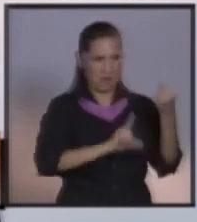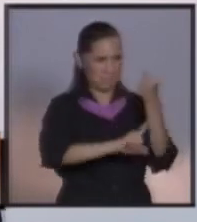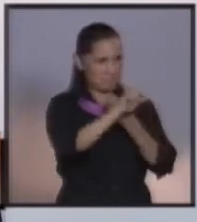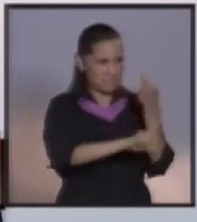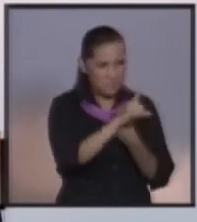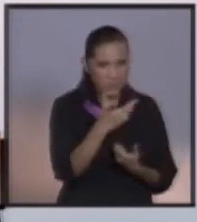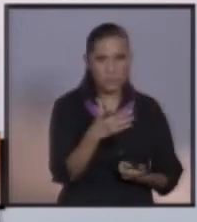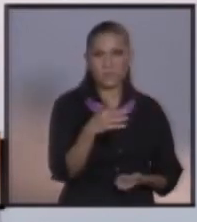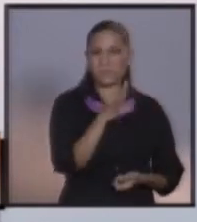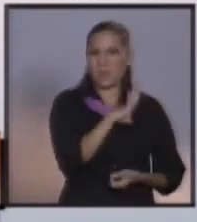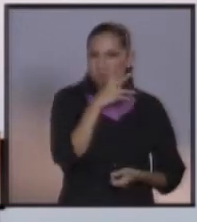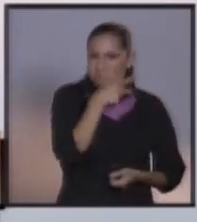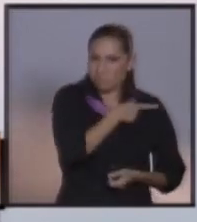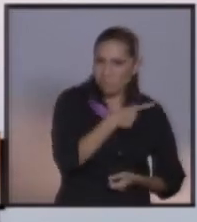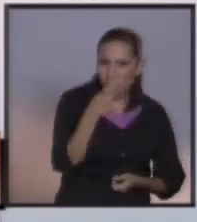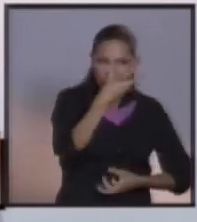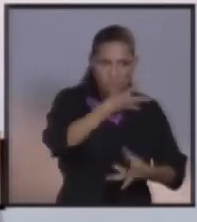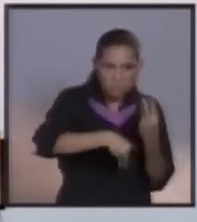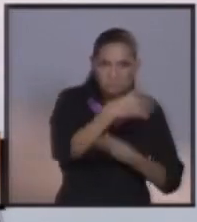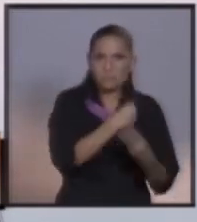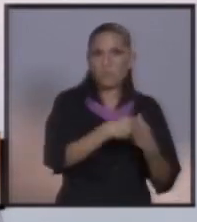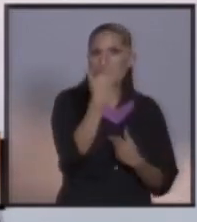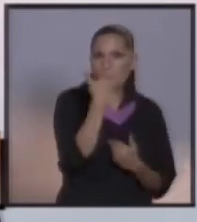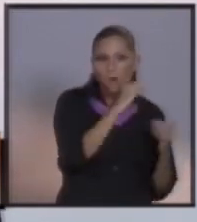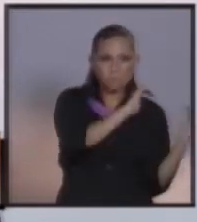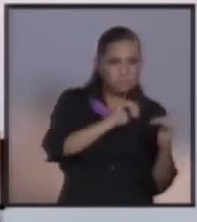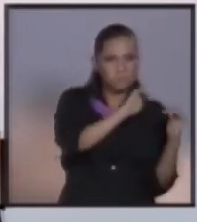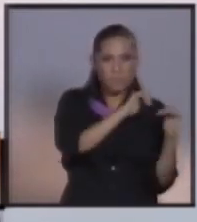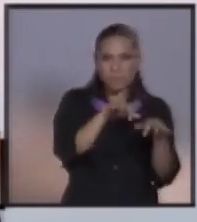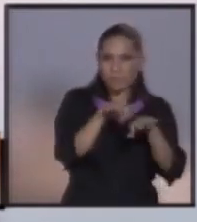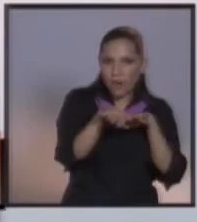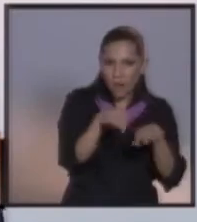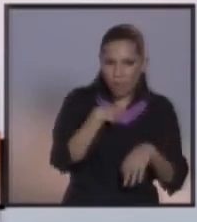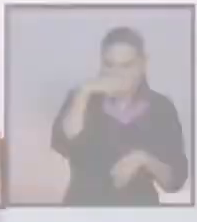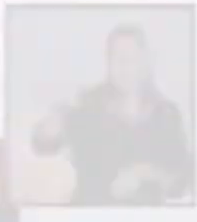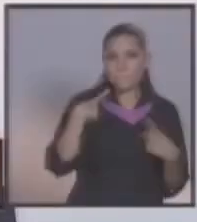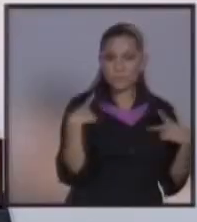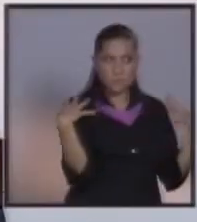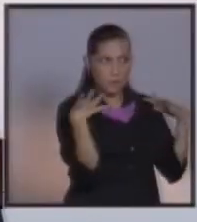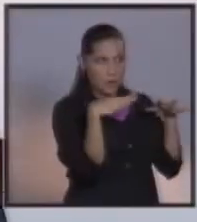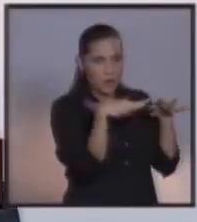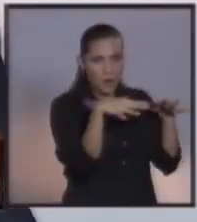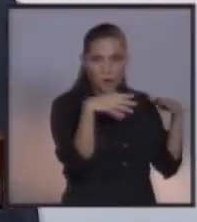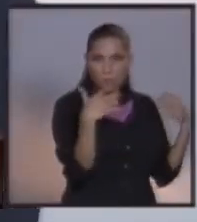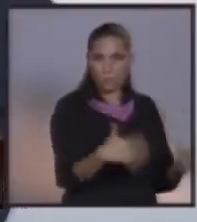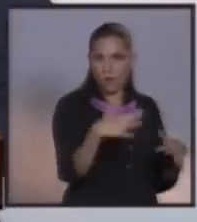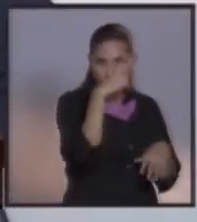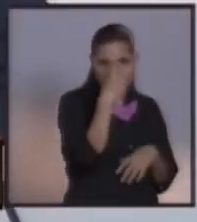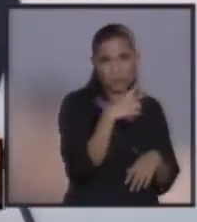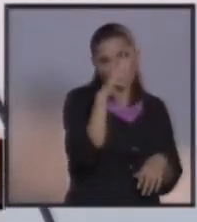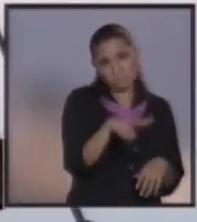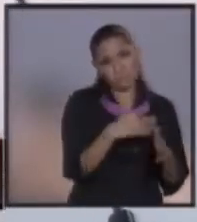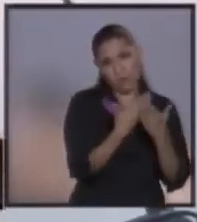empobrecido, un país donde no se generan empleos y oportunidades de desarrollo para los mexicanos? Déjenme mostrarles esta